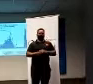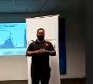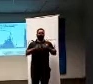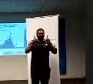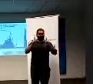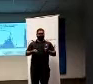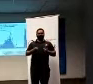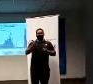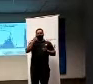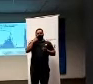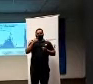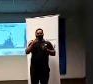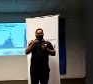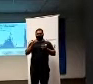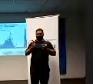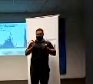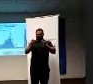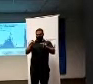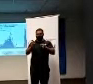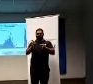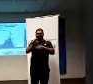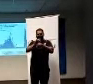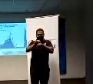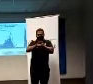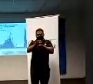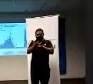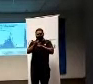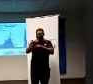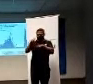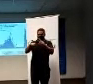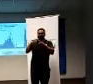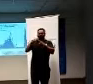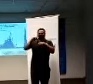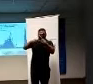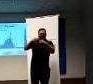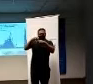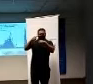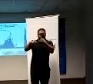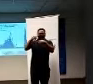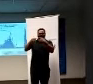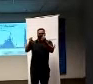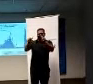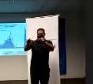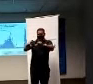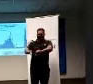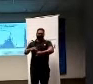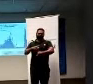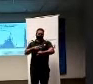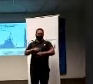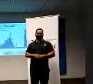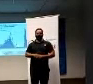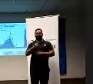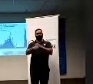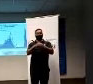fueron ingresando dentro del país. Luego, si pueden ver del año 2021, cómo